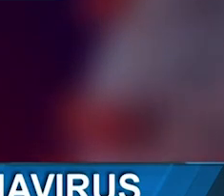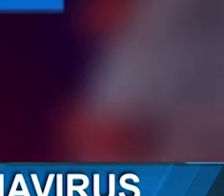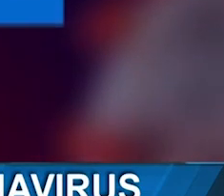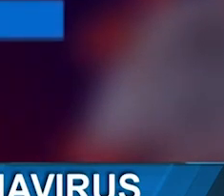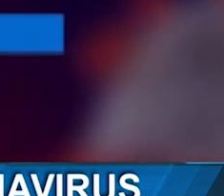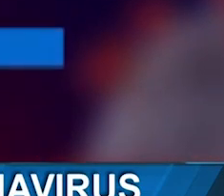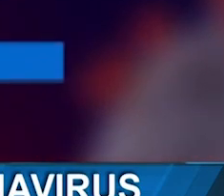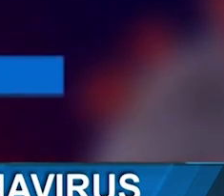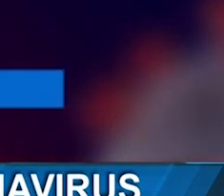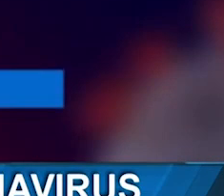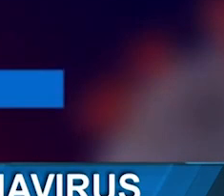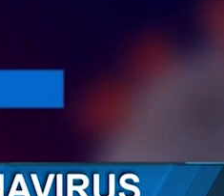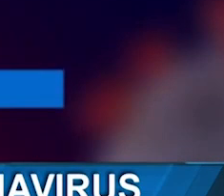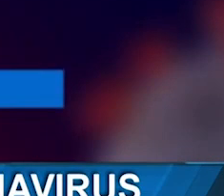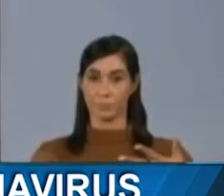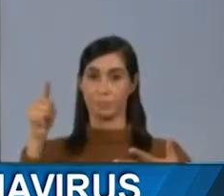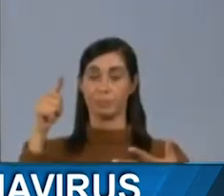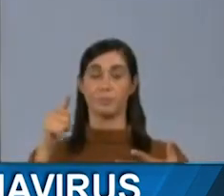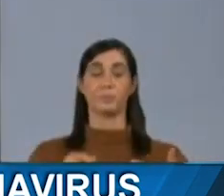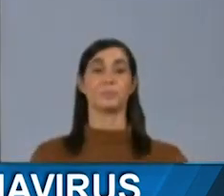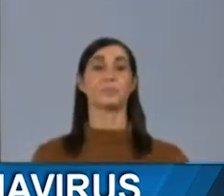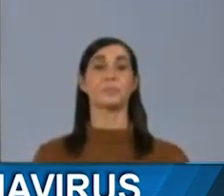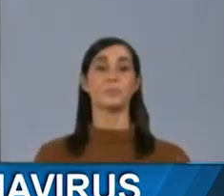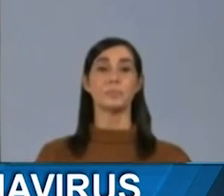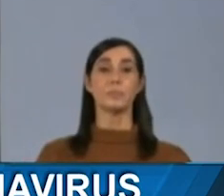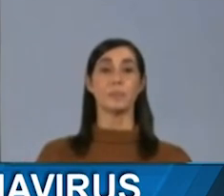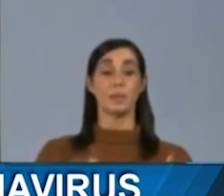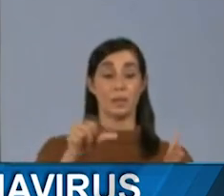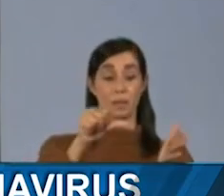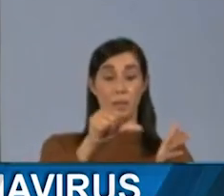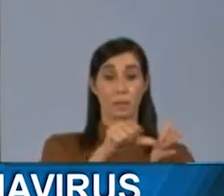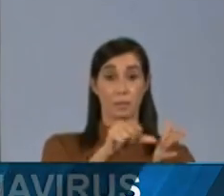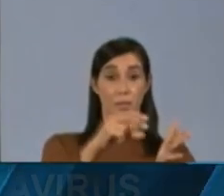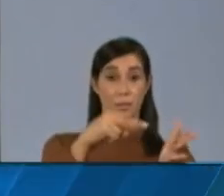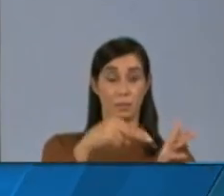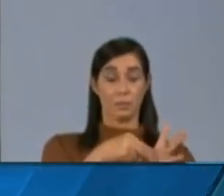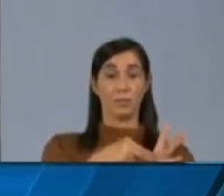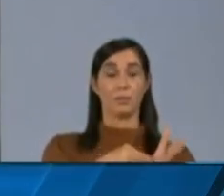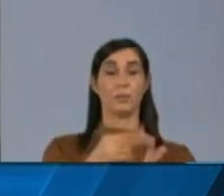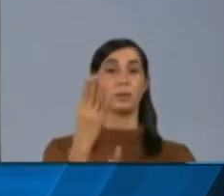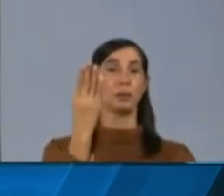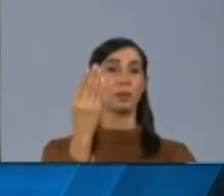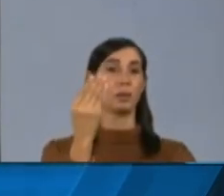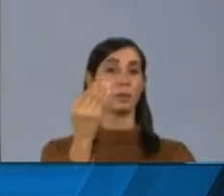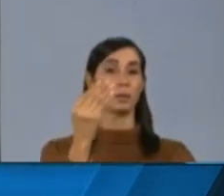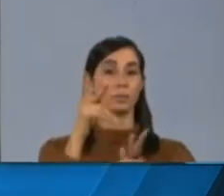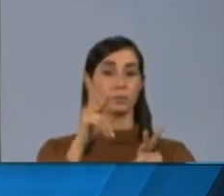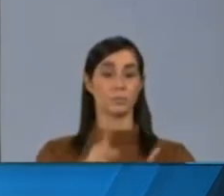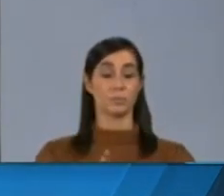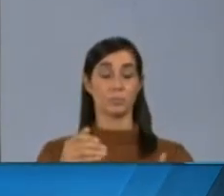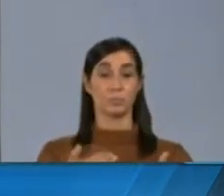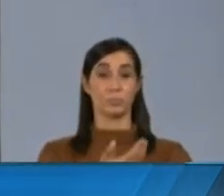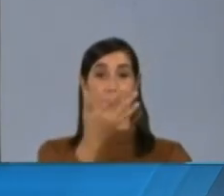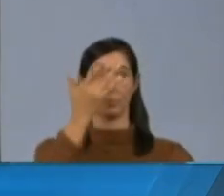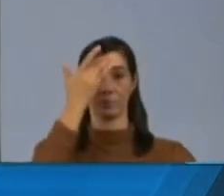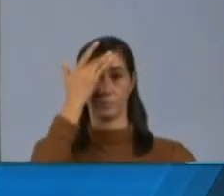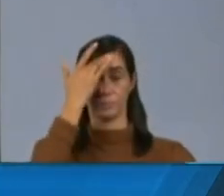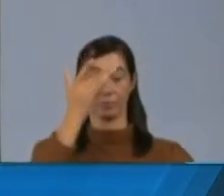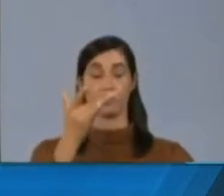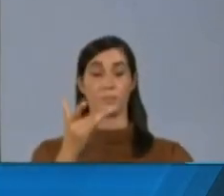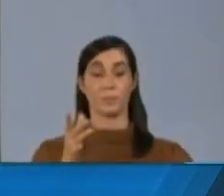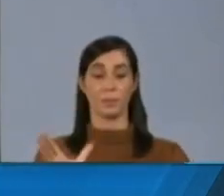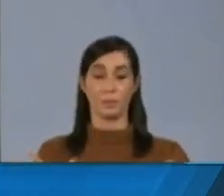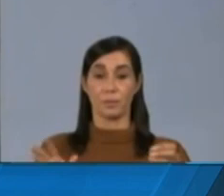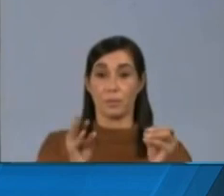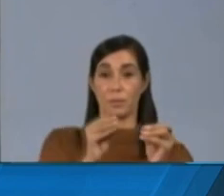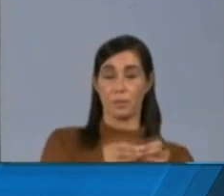el 50% de los contagios. Distrito Nacional, 14 casos nuevos, un acumulado